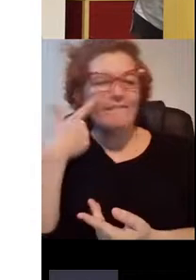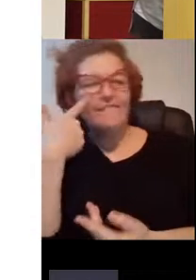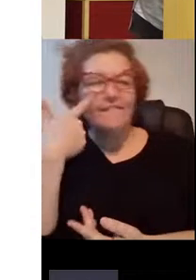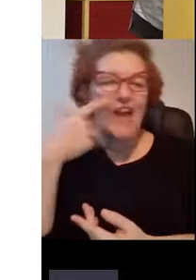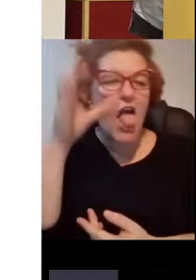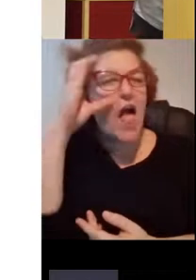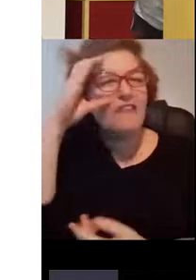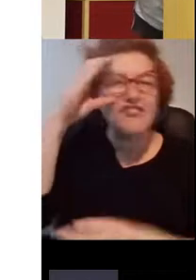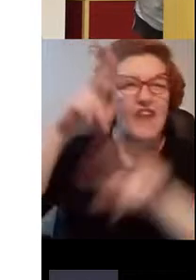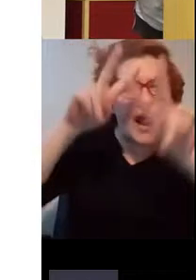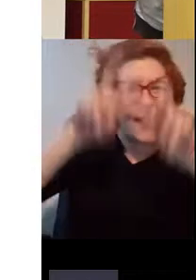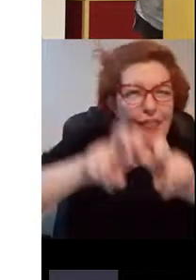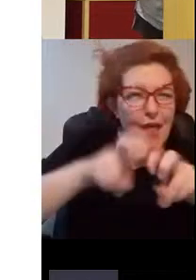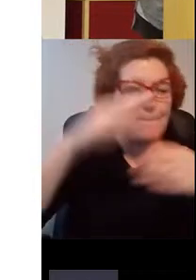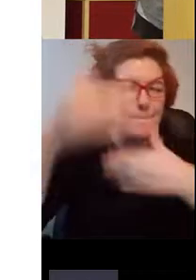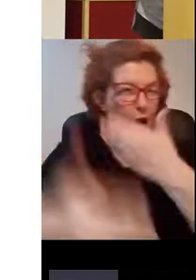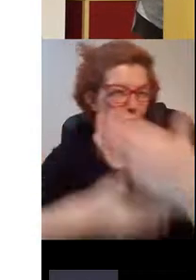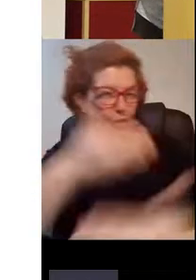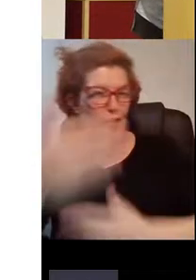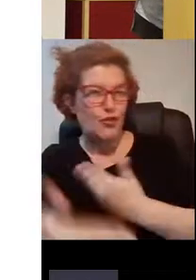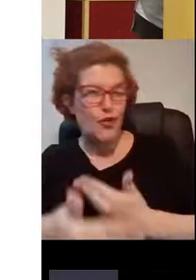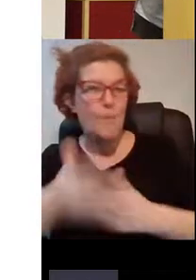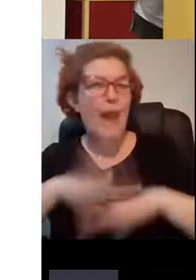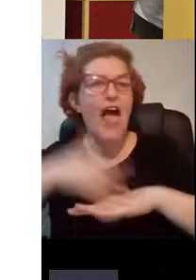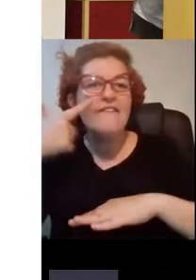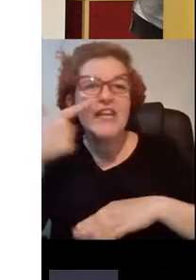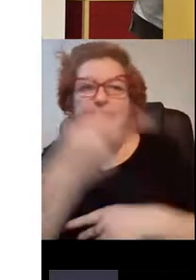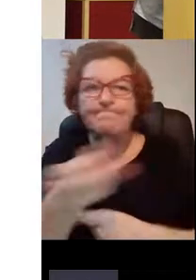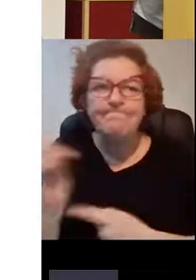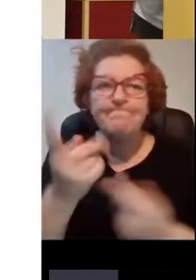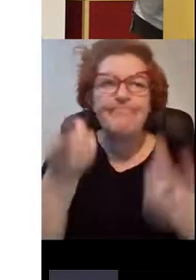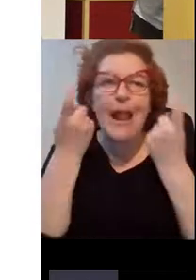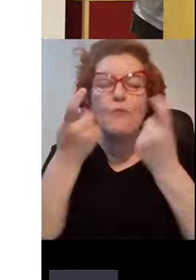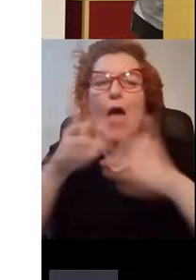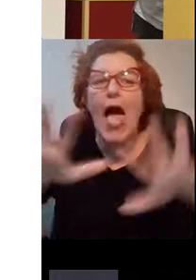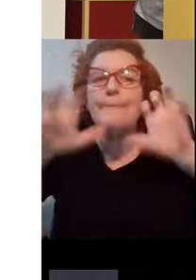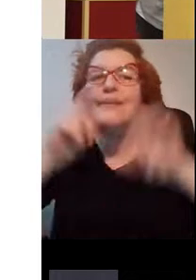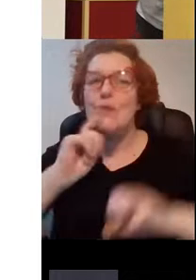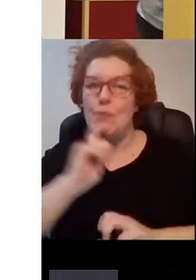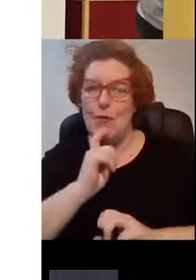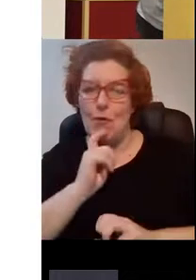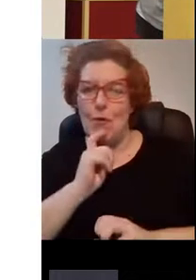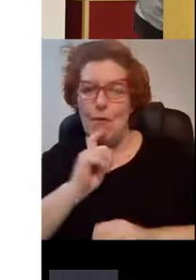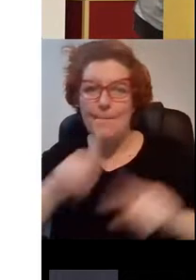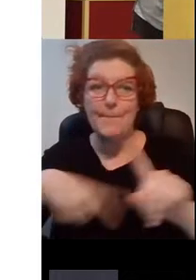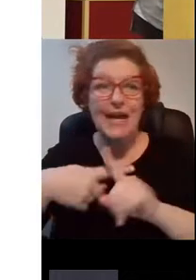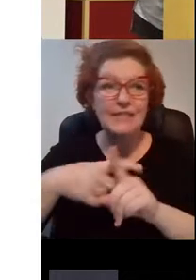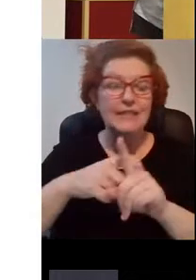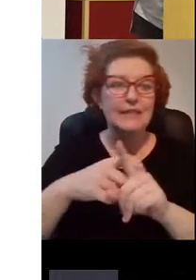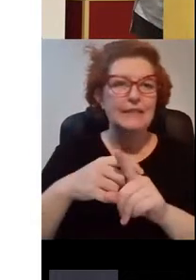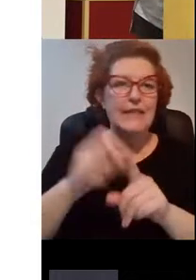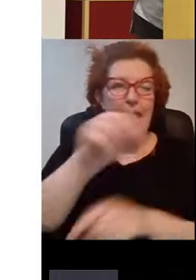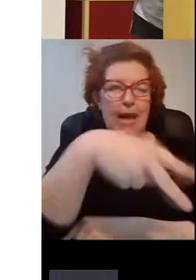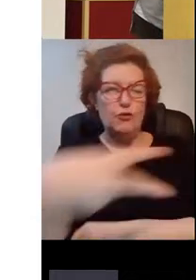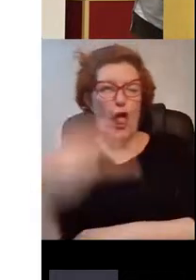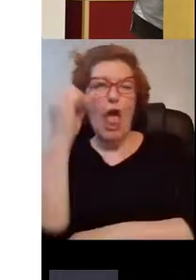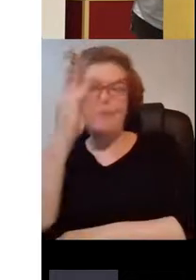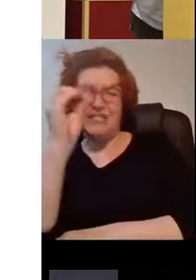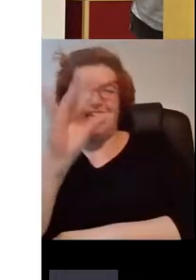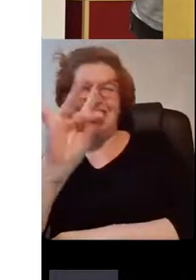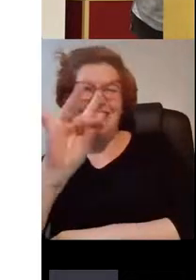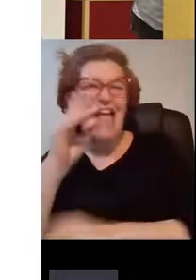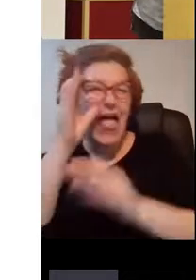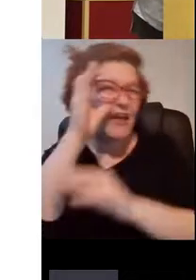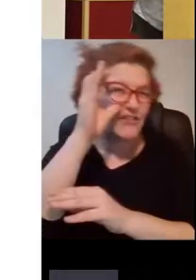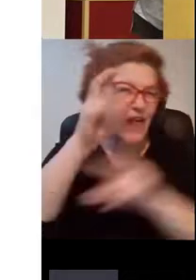y analizar el proceso, ver cómo aprenden, observar y analizar los resultados en las exposiciones, sí, pero